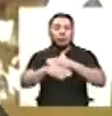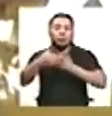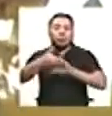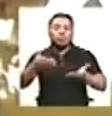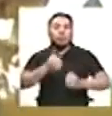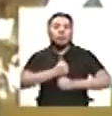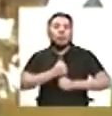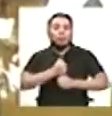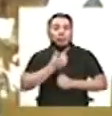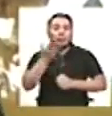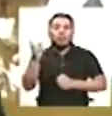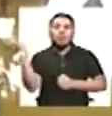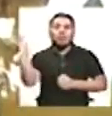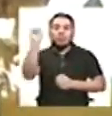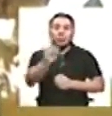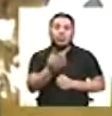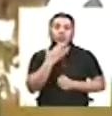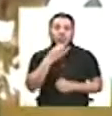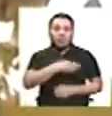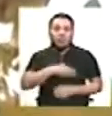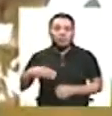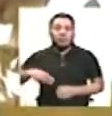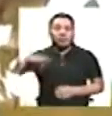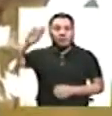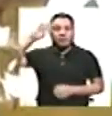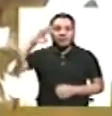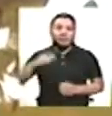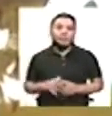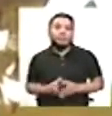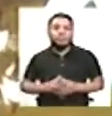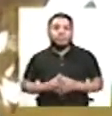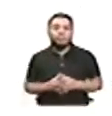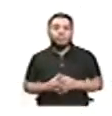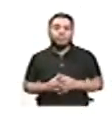del ejército con la presencia del ministro de Defensa.